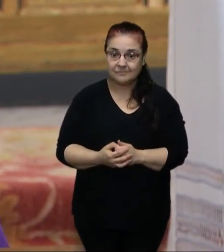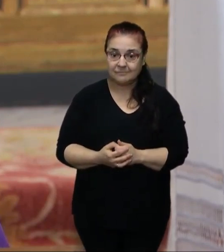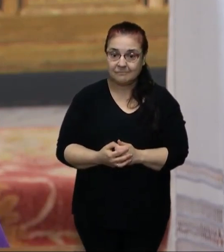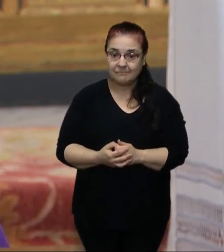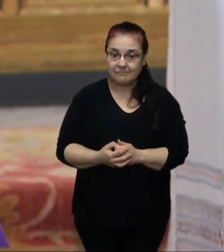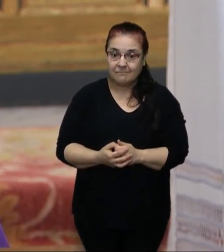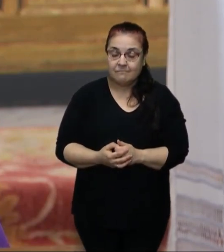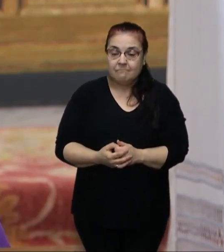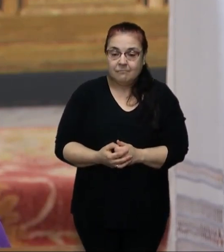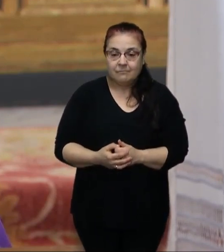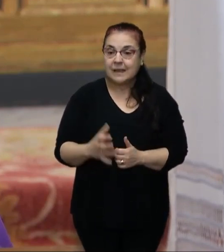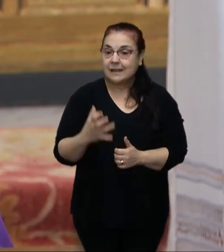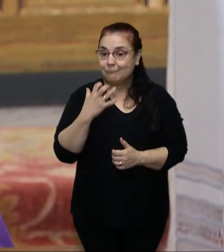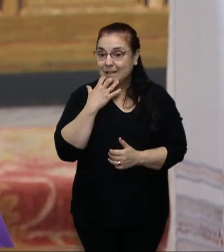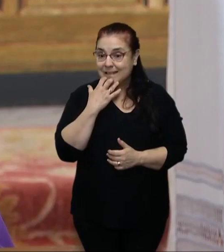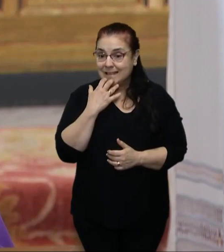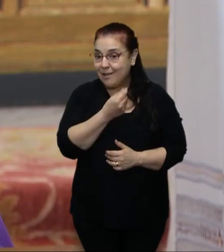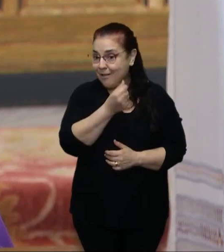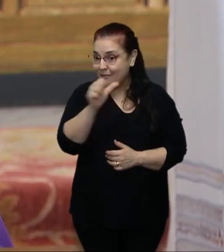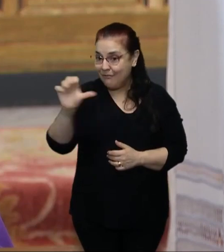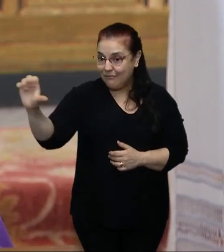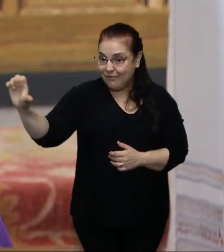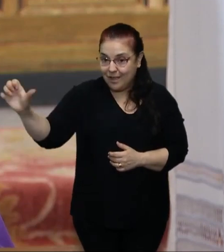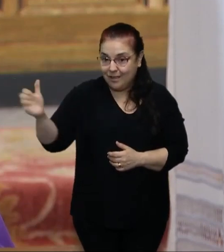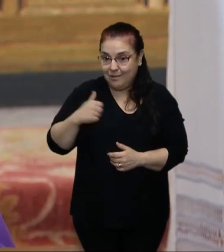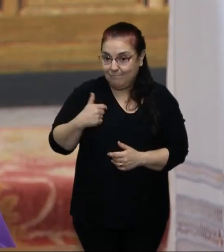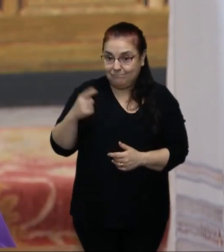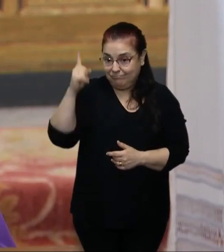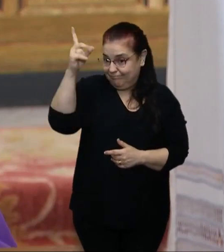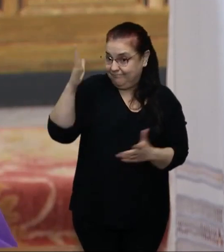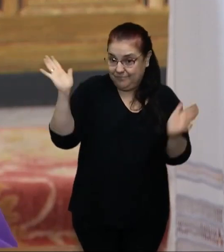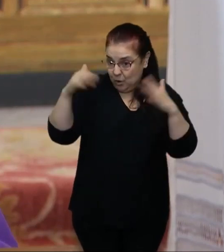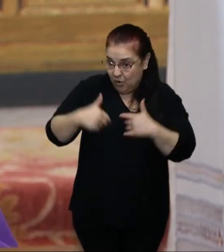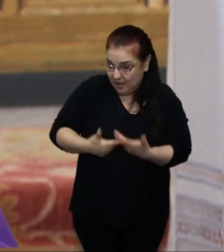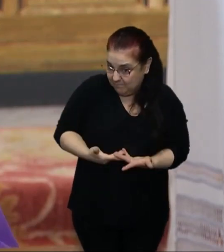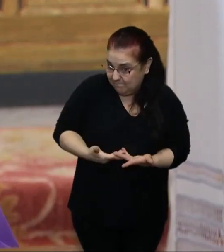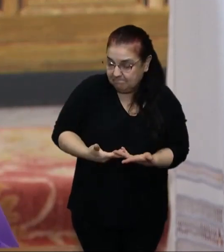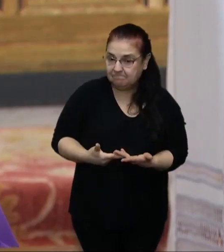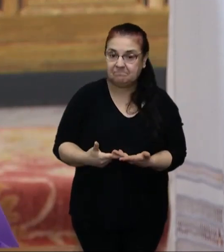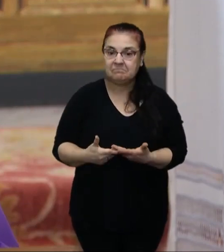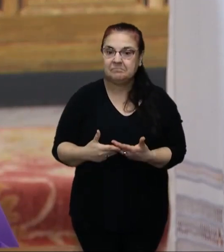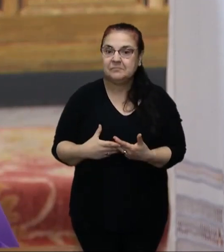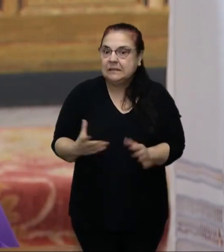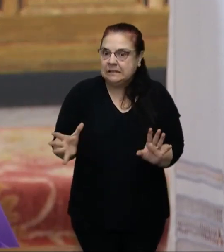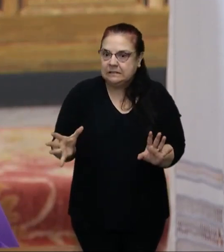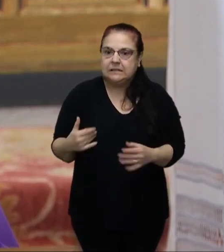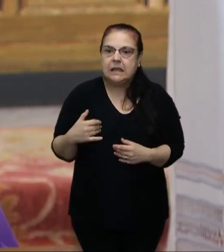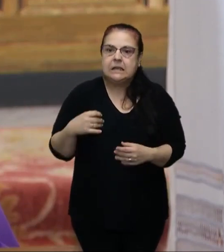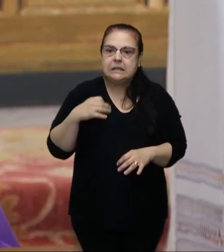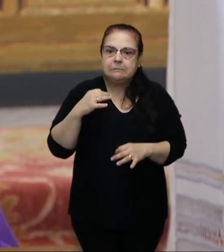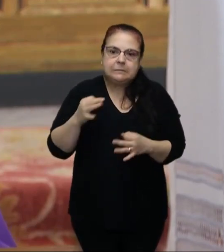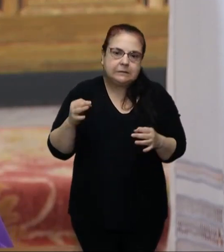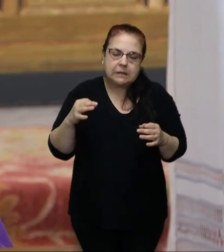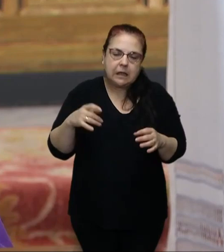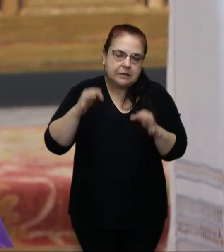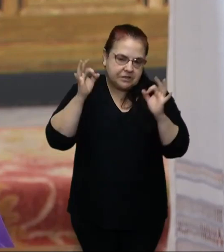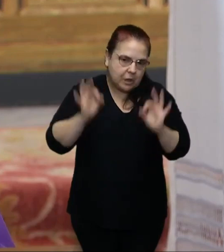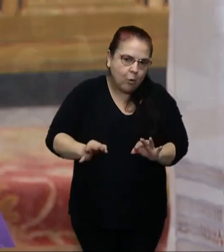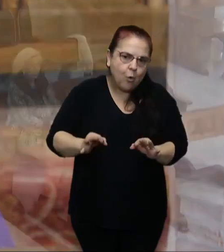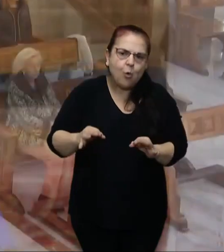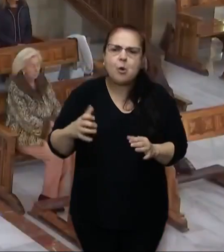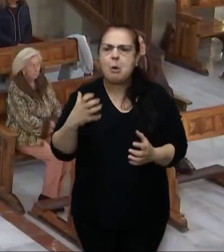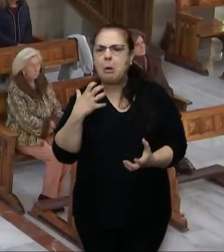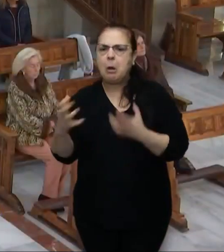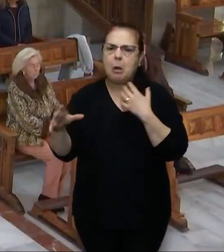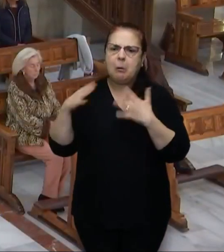Quienes no tienen esta fe en la providencia de Dios seguramente saldrían enseguida con protestas. ¿Y cómo permite